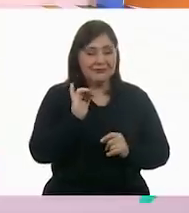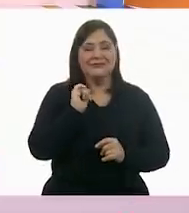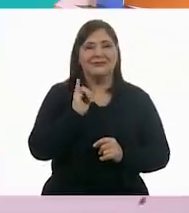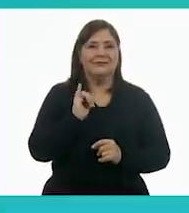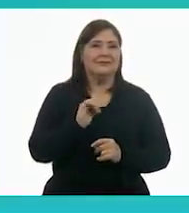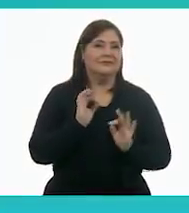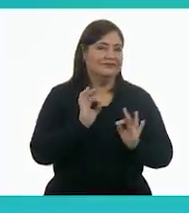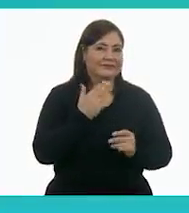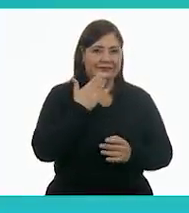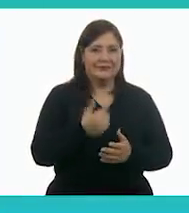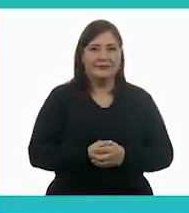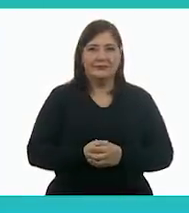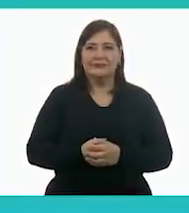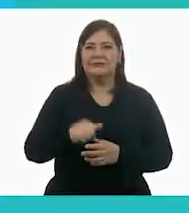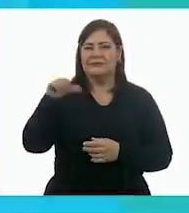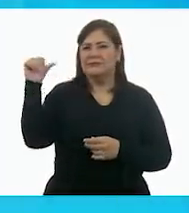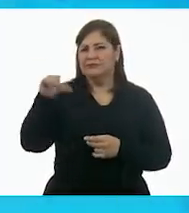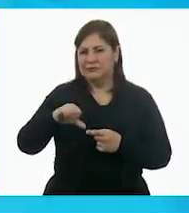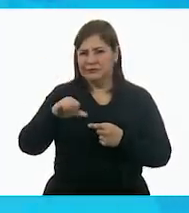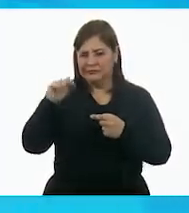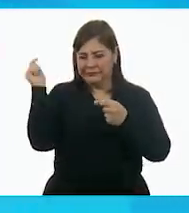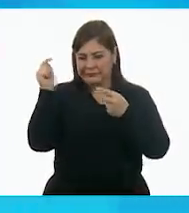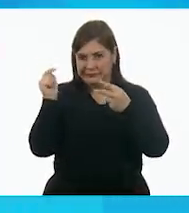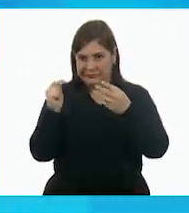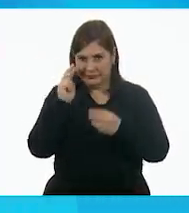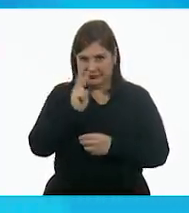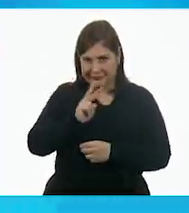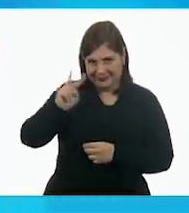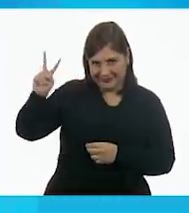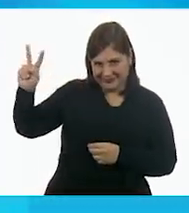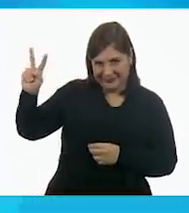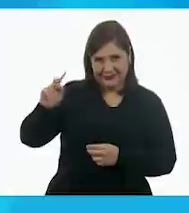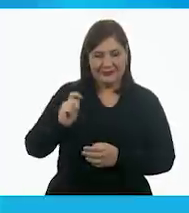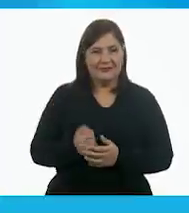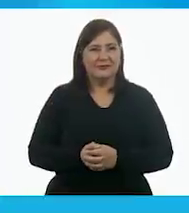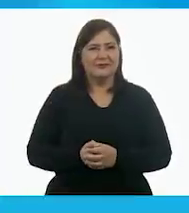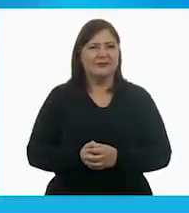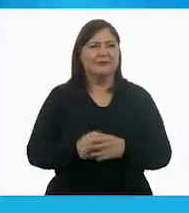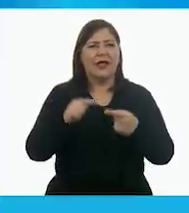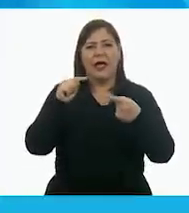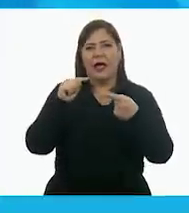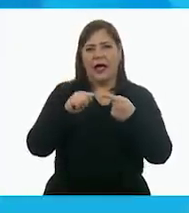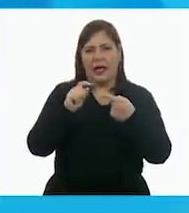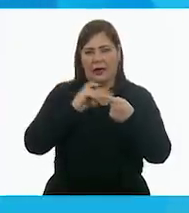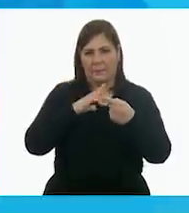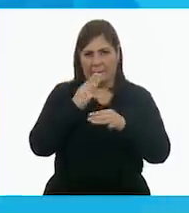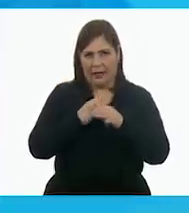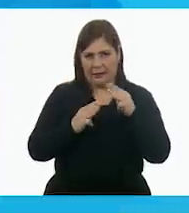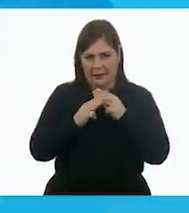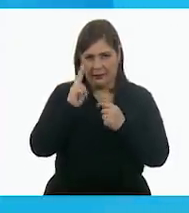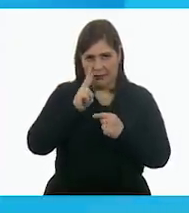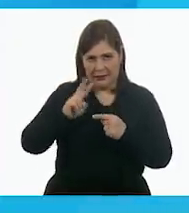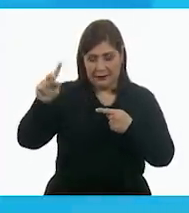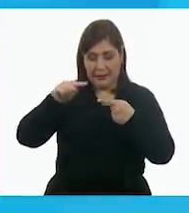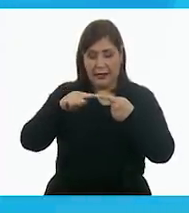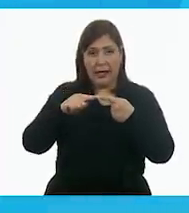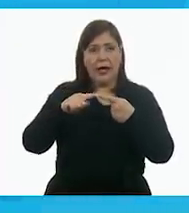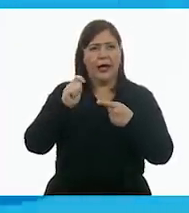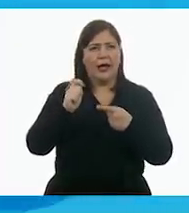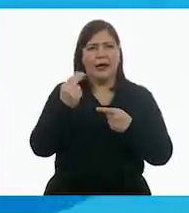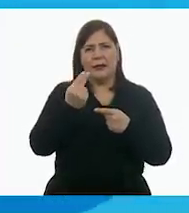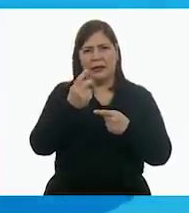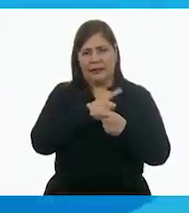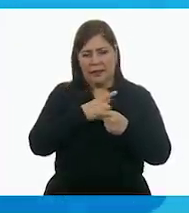perfecto. Pues el día de hoy, mira, ahí está. Ese es nuestro material. Es un bote